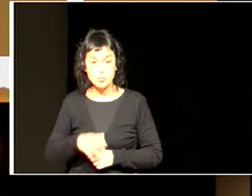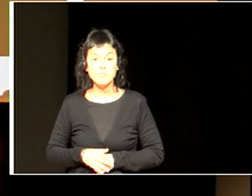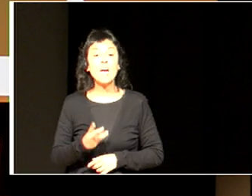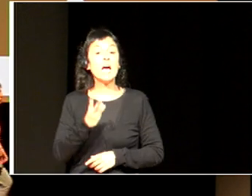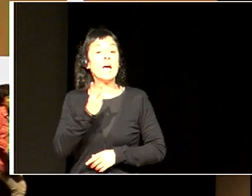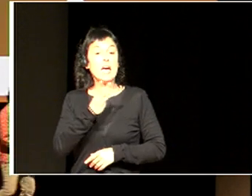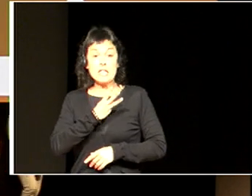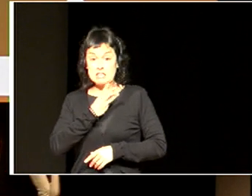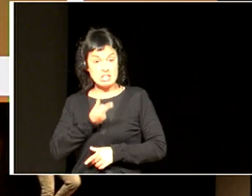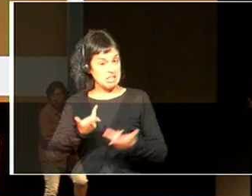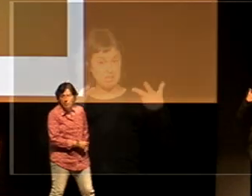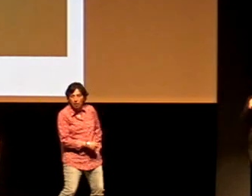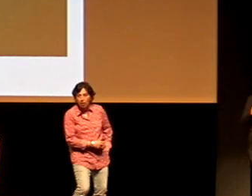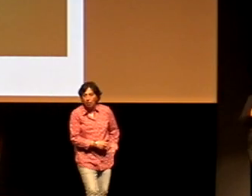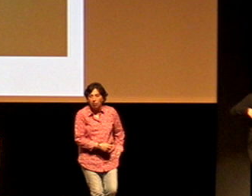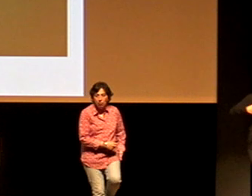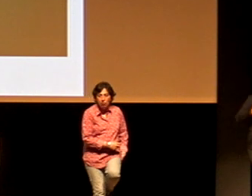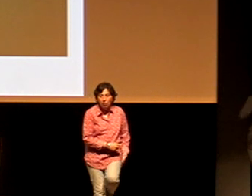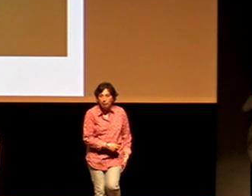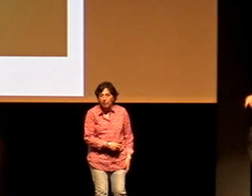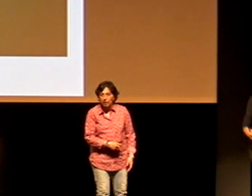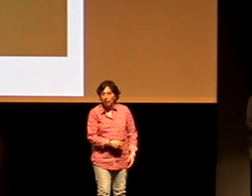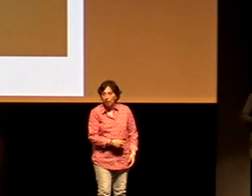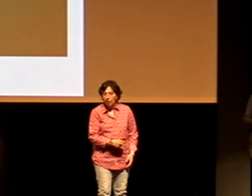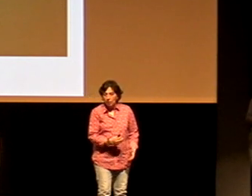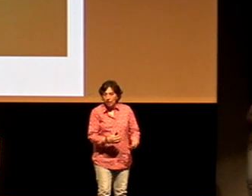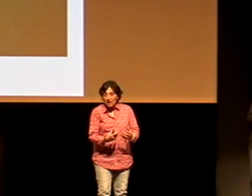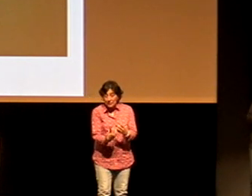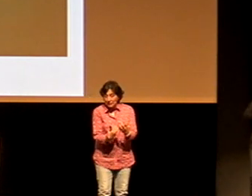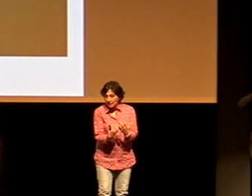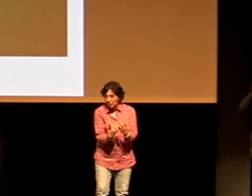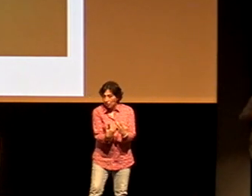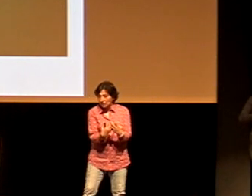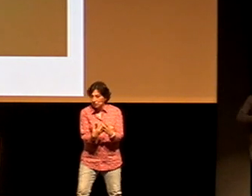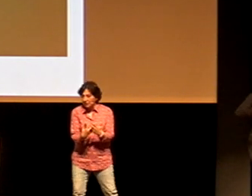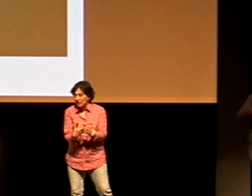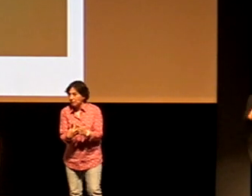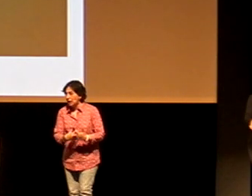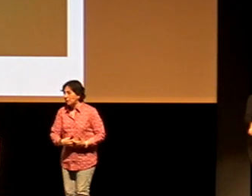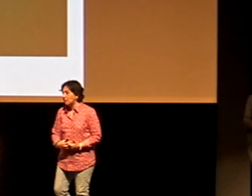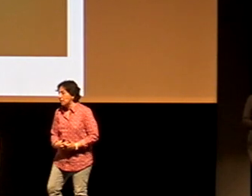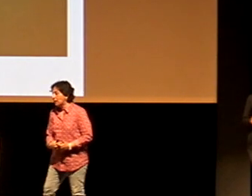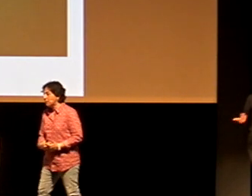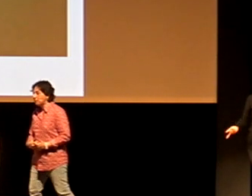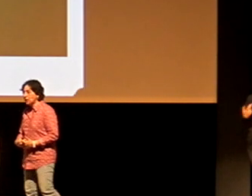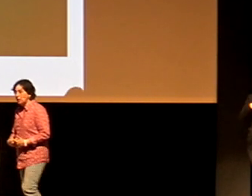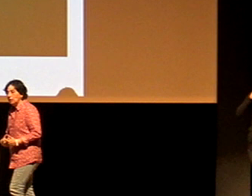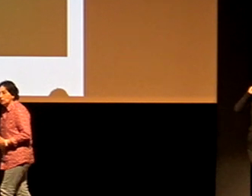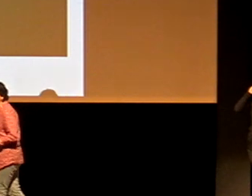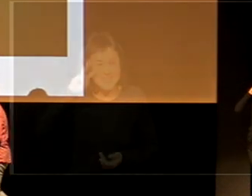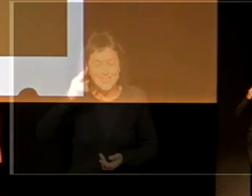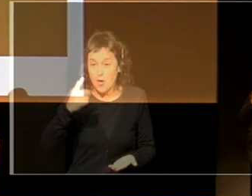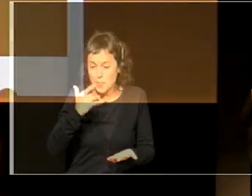y ya jugó como me cae la pierna la experimentación es fundamental para el aprendizaje